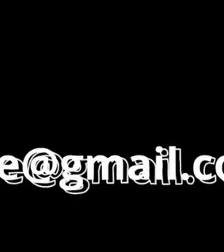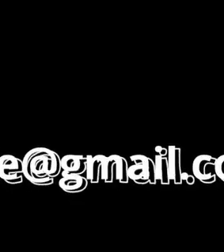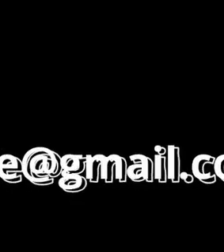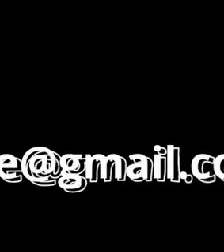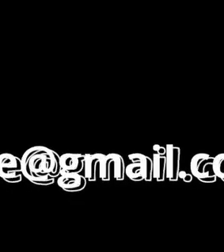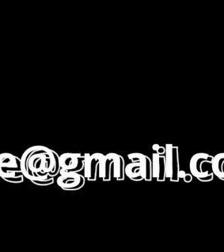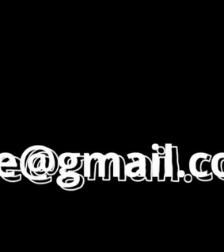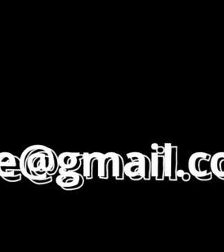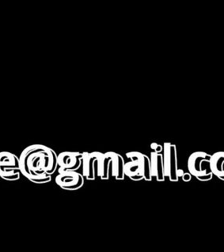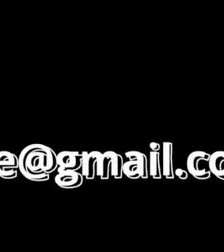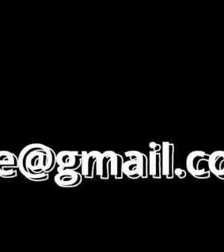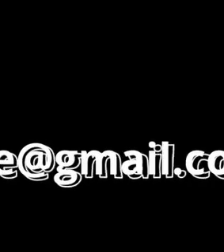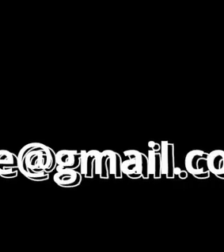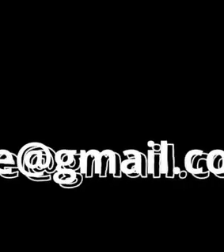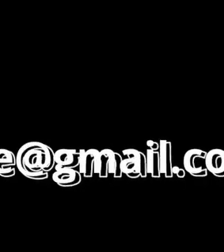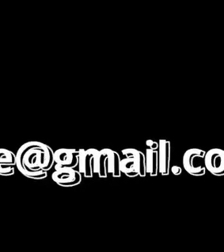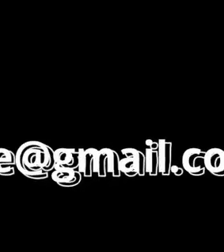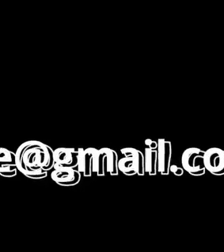¡Gracias!